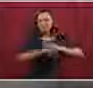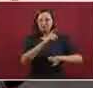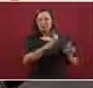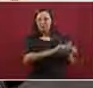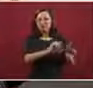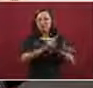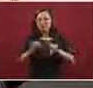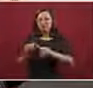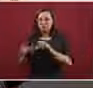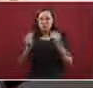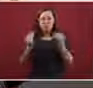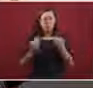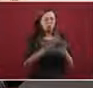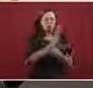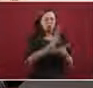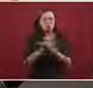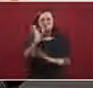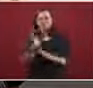entrometidos.